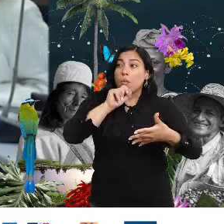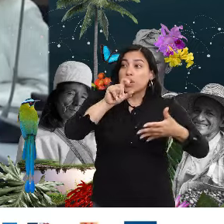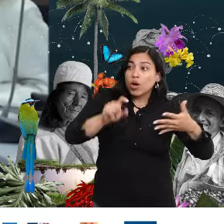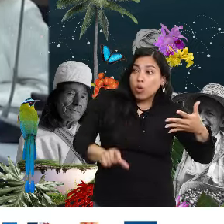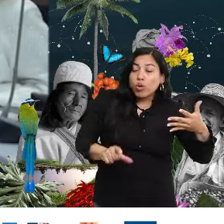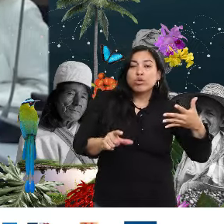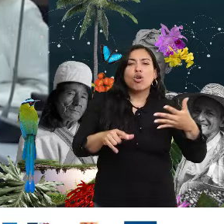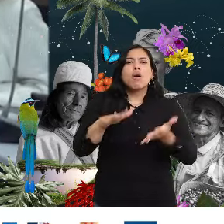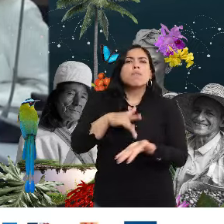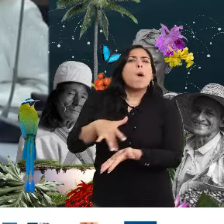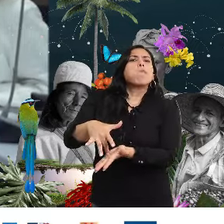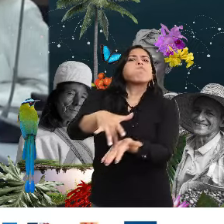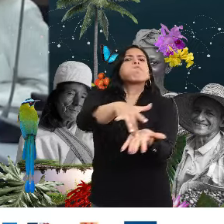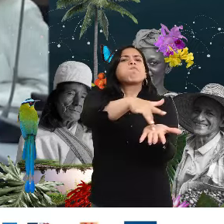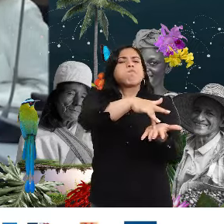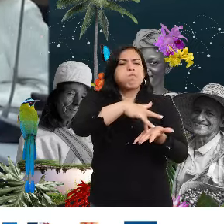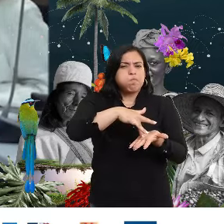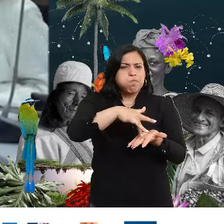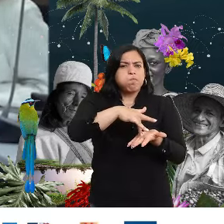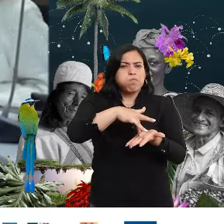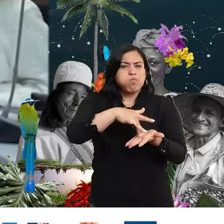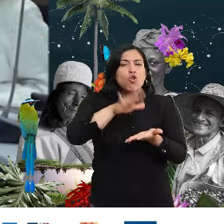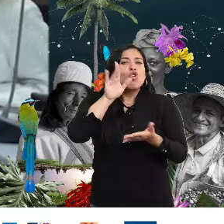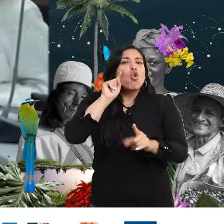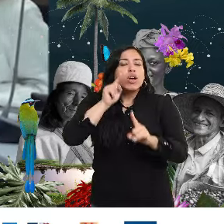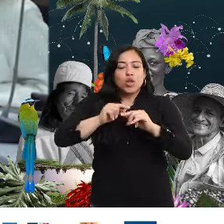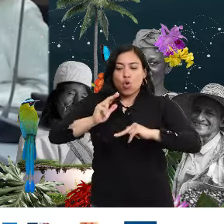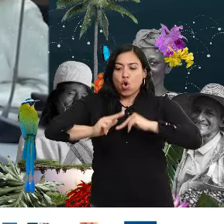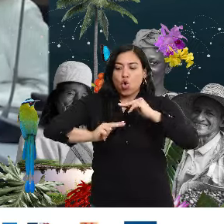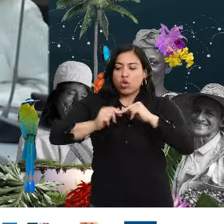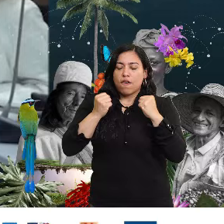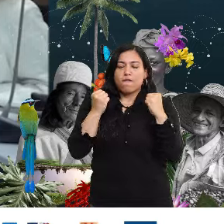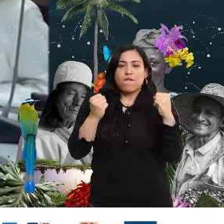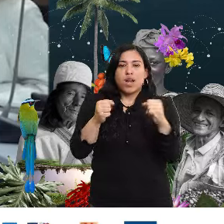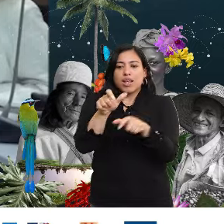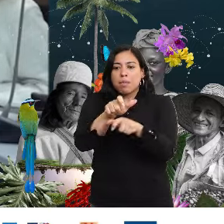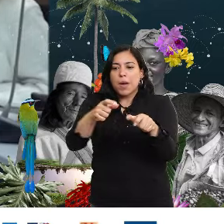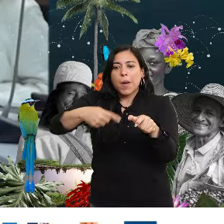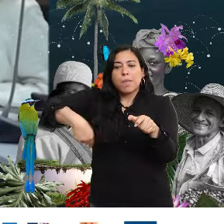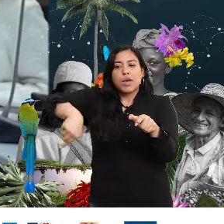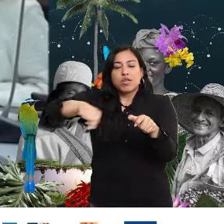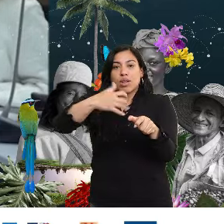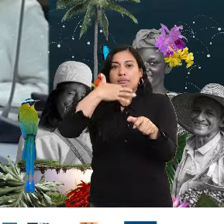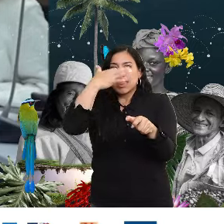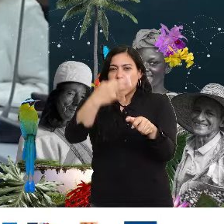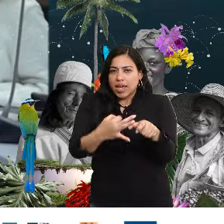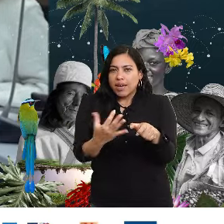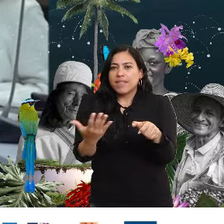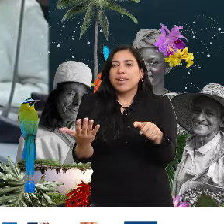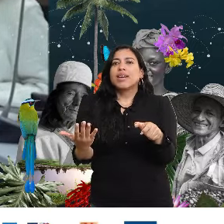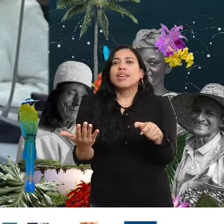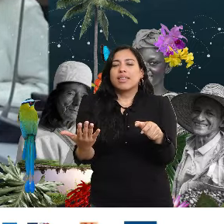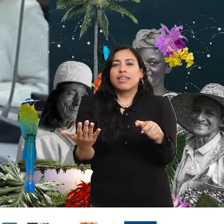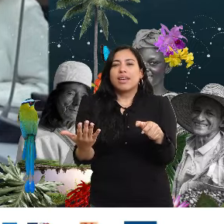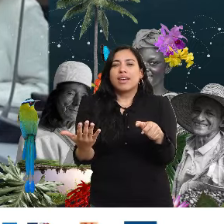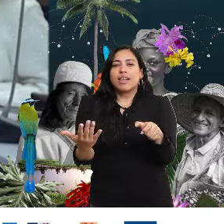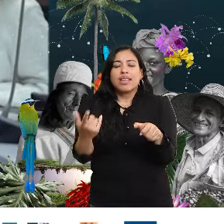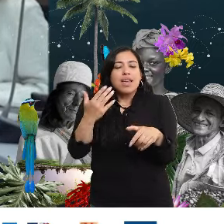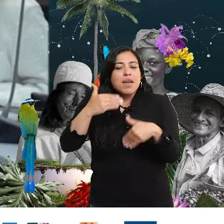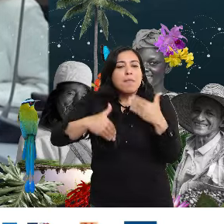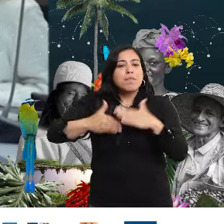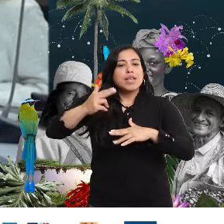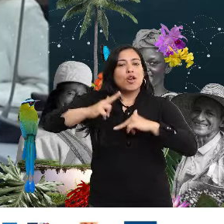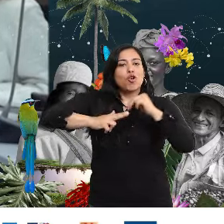proceso de participación, sino que es la construcción de un poder popular, en realidad en el fondo empieza a construir